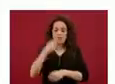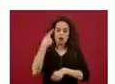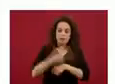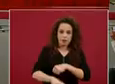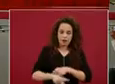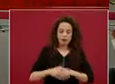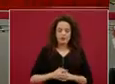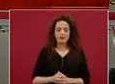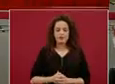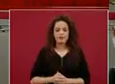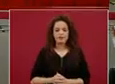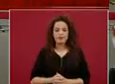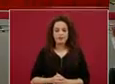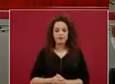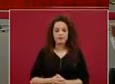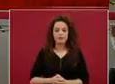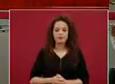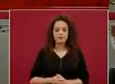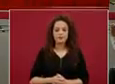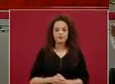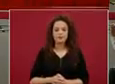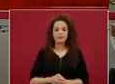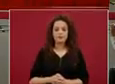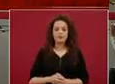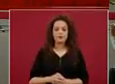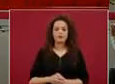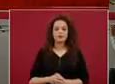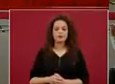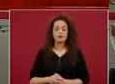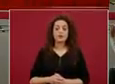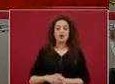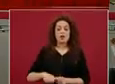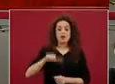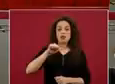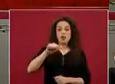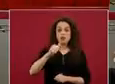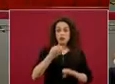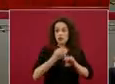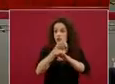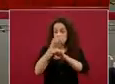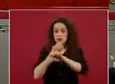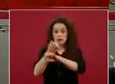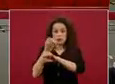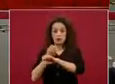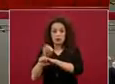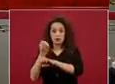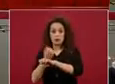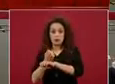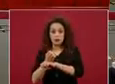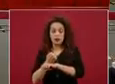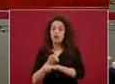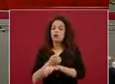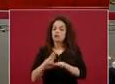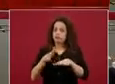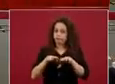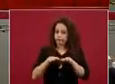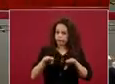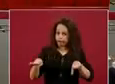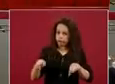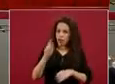favor. Tenemos ya 16 estados en riesgo moderado,